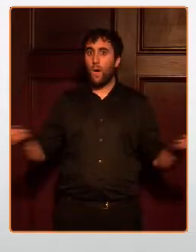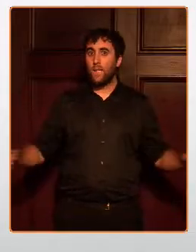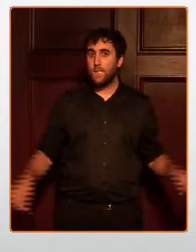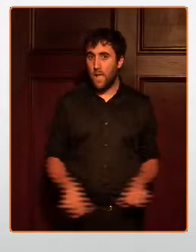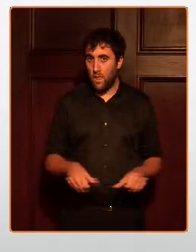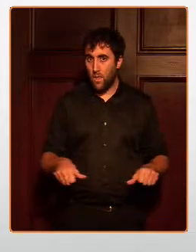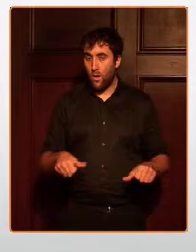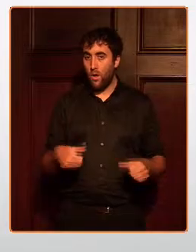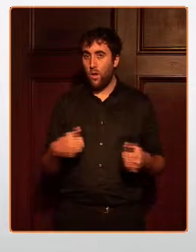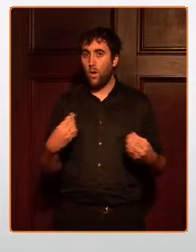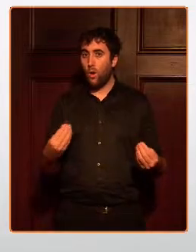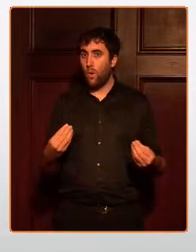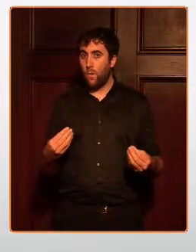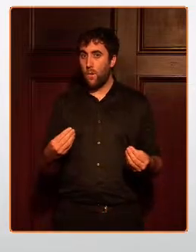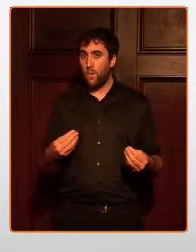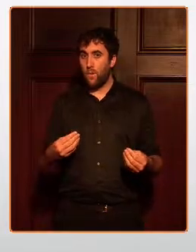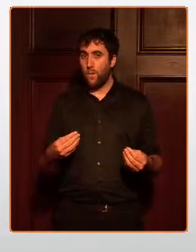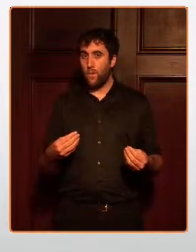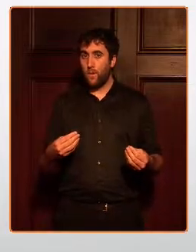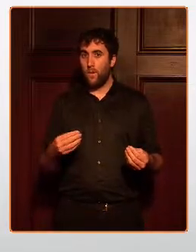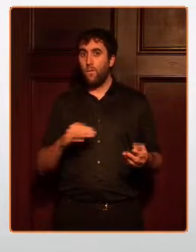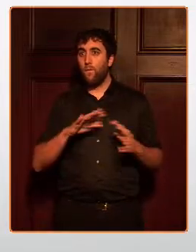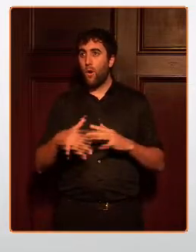humor. La inteligencia artificial